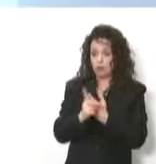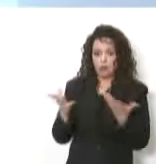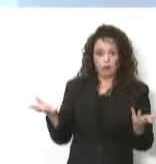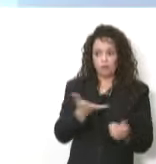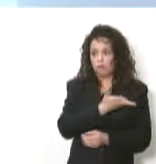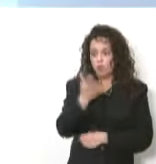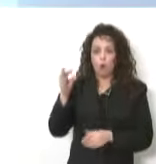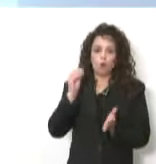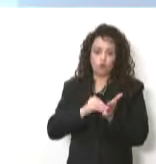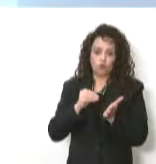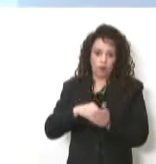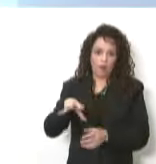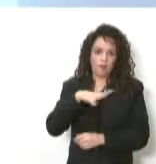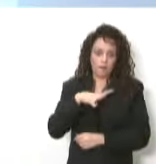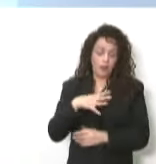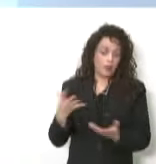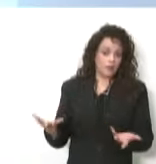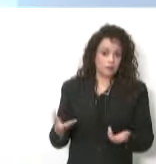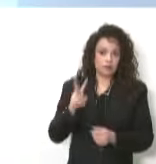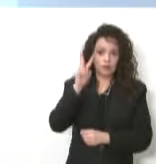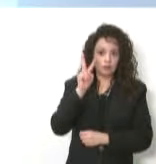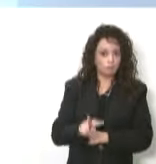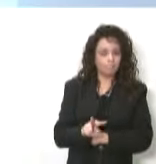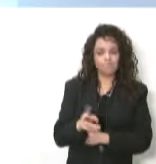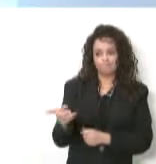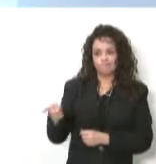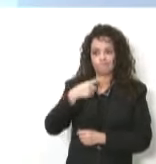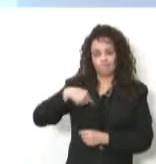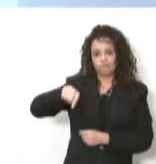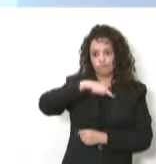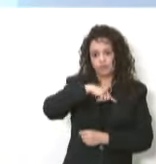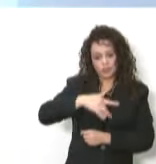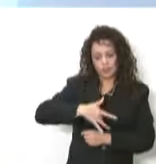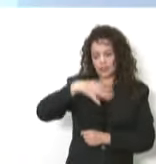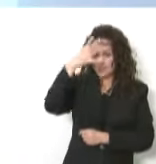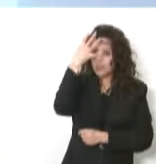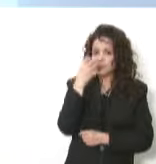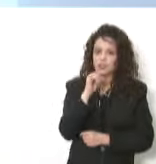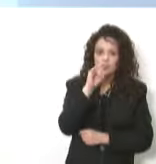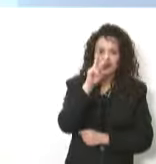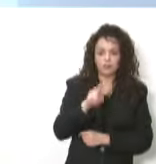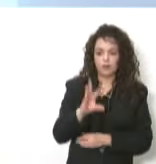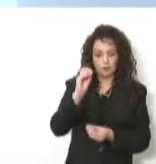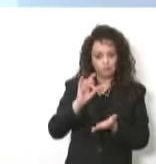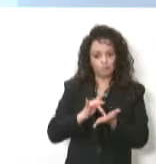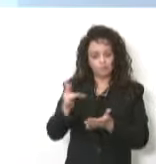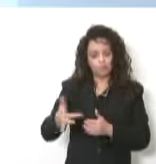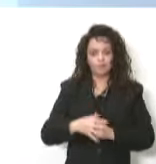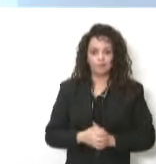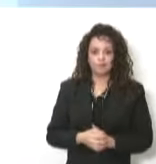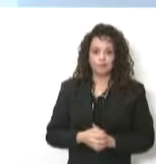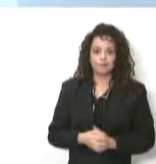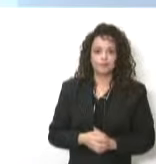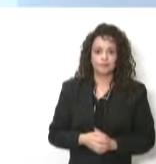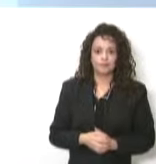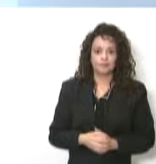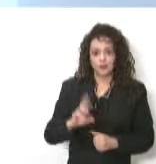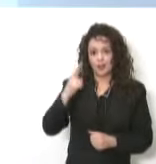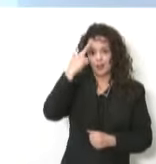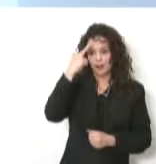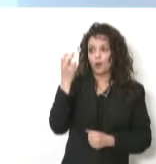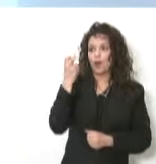todos muchísima indignación. Pues muchas gracias, el asunto permitió la evocación también de ese